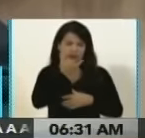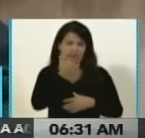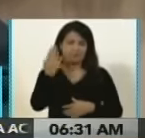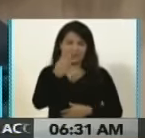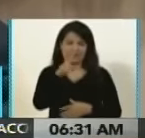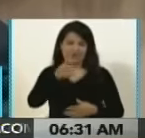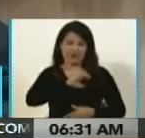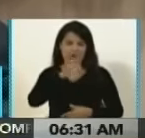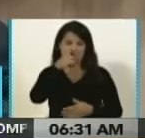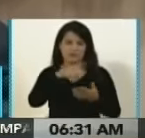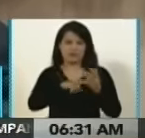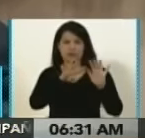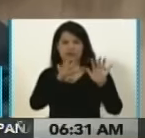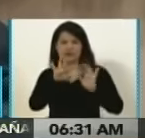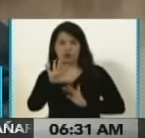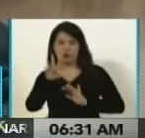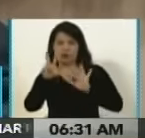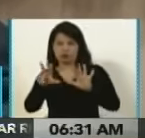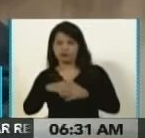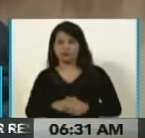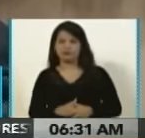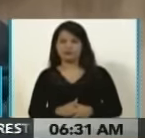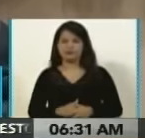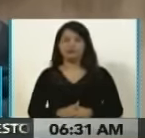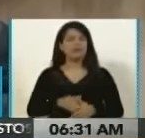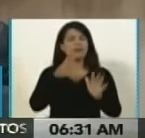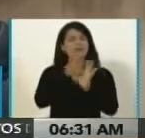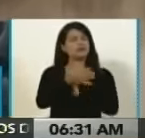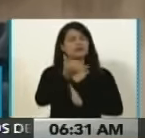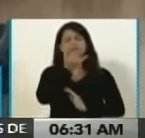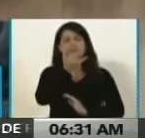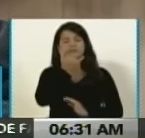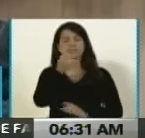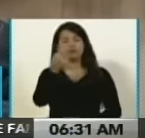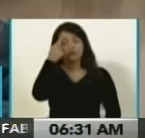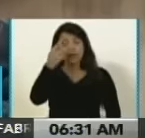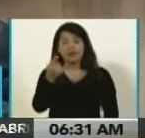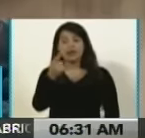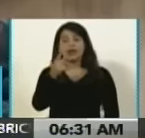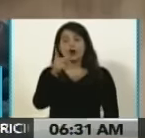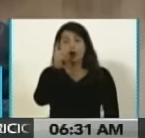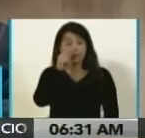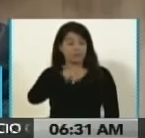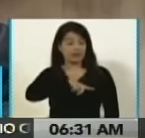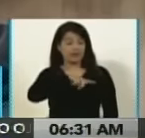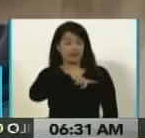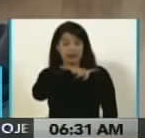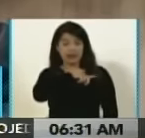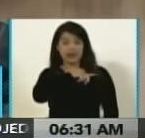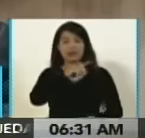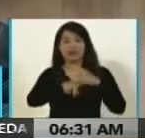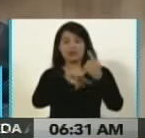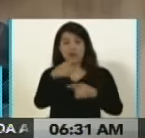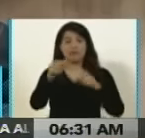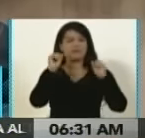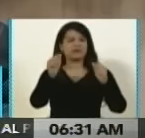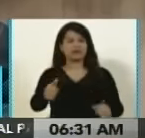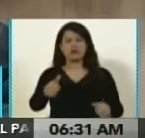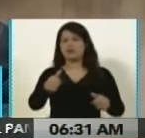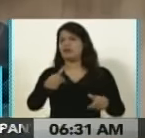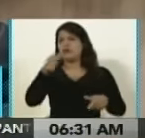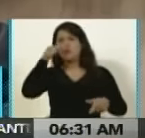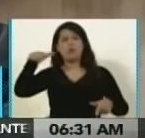notorias del 23 de enero es que inmediatamente de la caída de Pérez Jiménez se da un auge popular en el país,